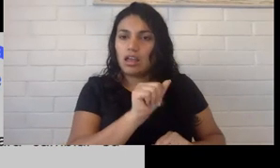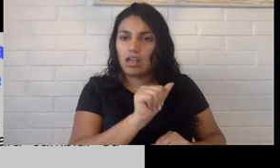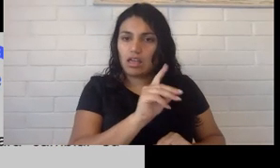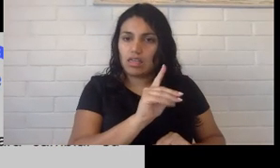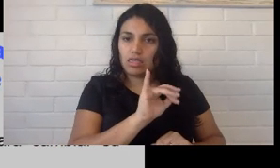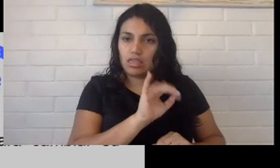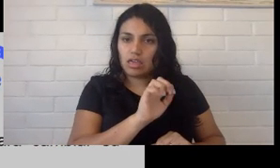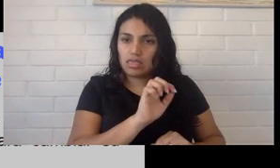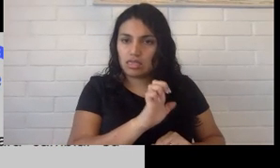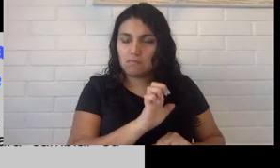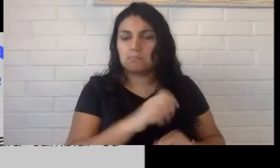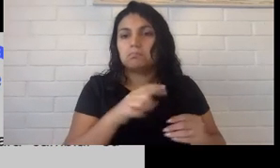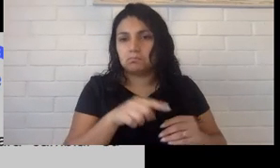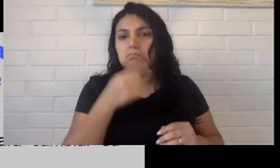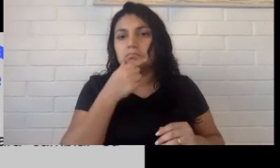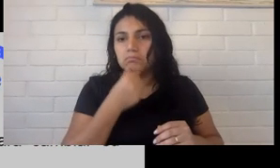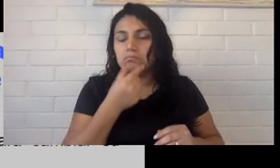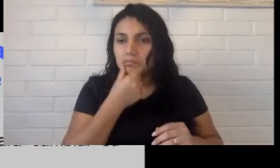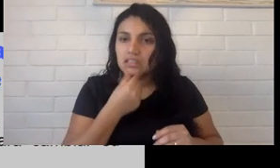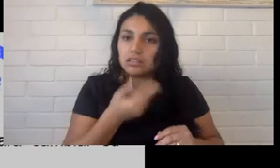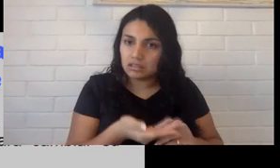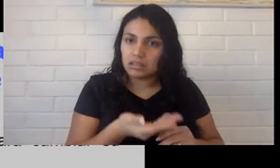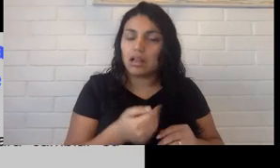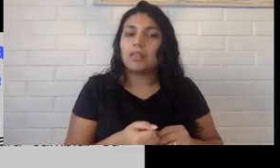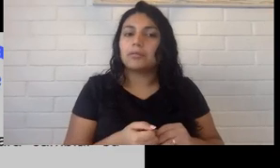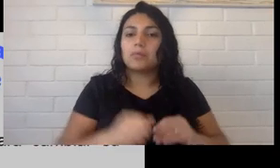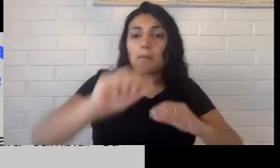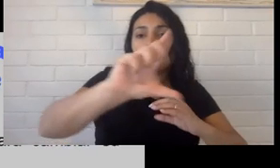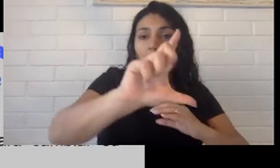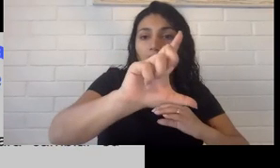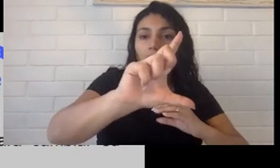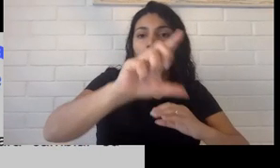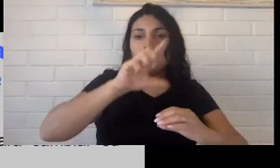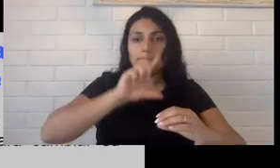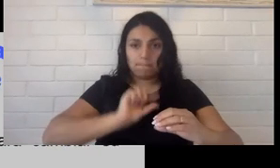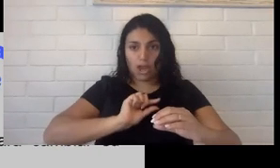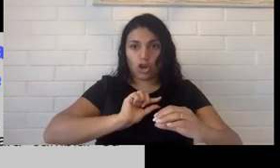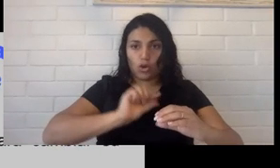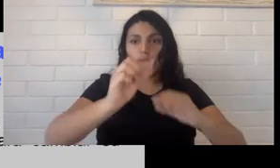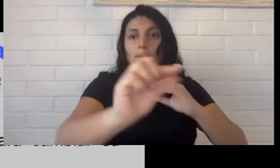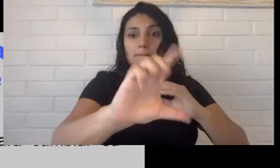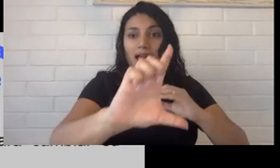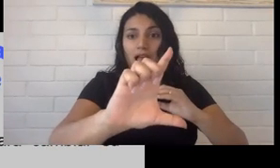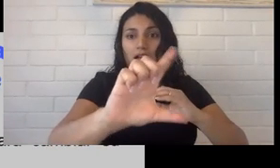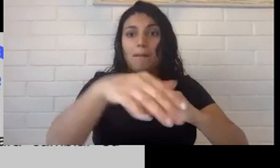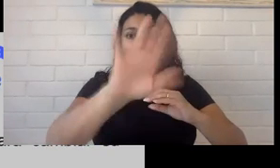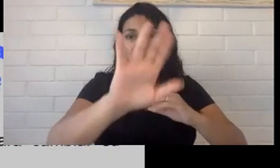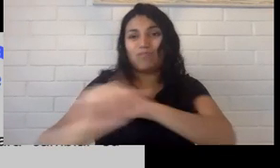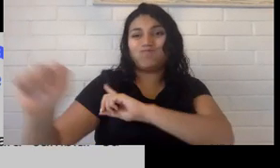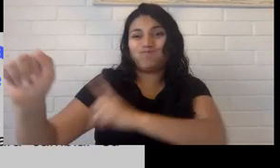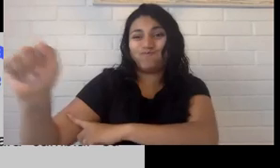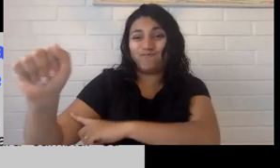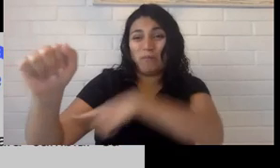el movimiento se produce de donde hay más hacia donde hay menos. Entonces hay una energía contenida en esa diferencia